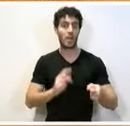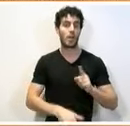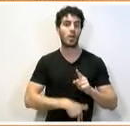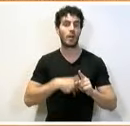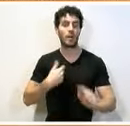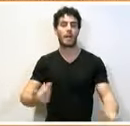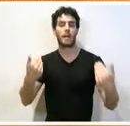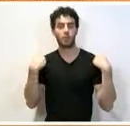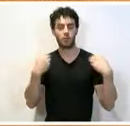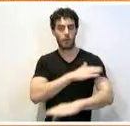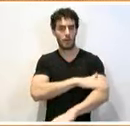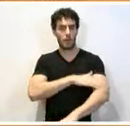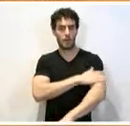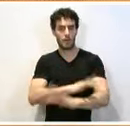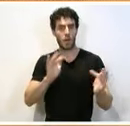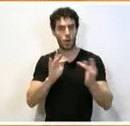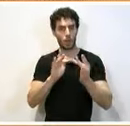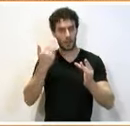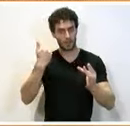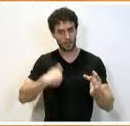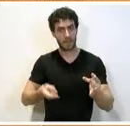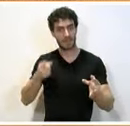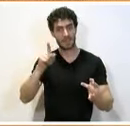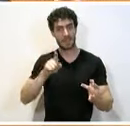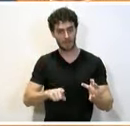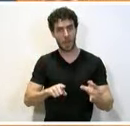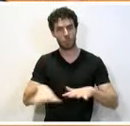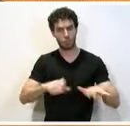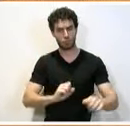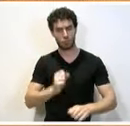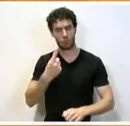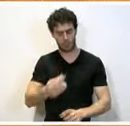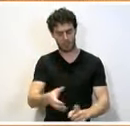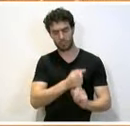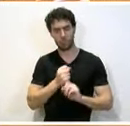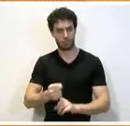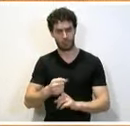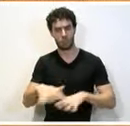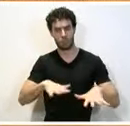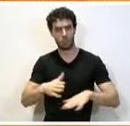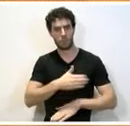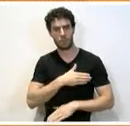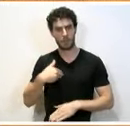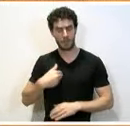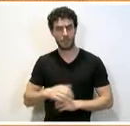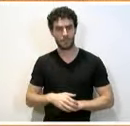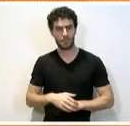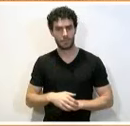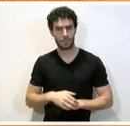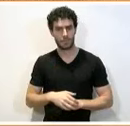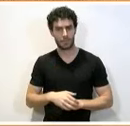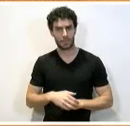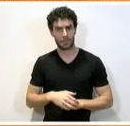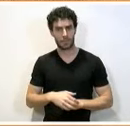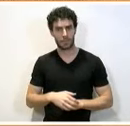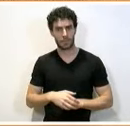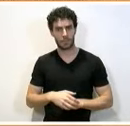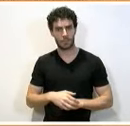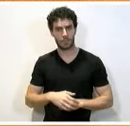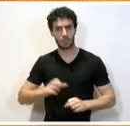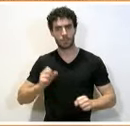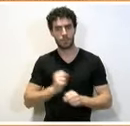en el Ministerio y ya tenemos una primera acción identificada, propuesta por ellos además y acogida con nosotros, que es trabajar en los